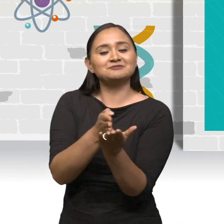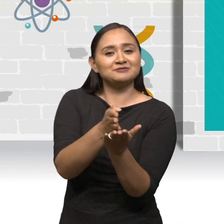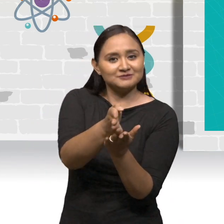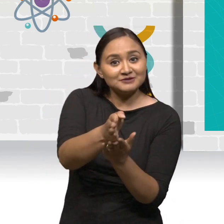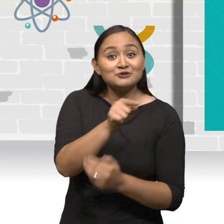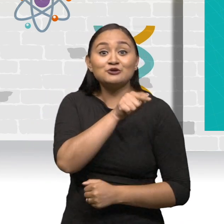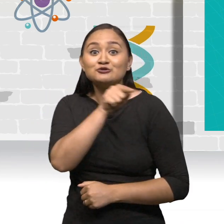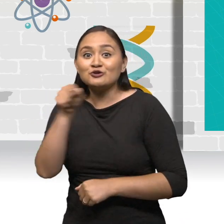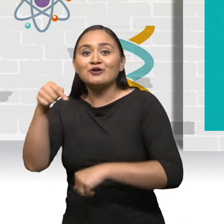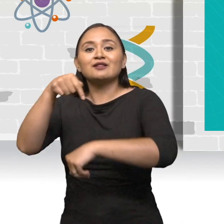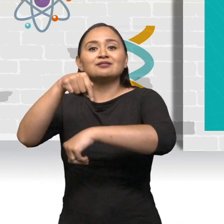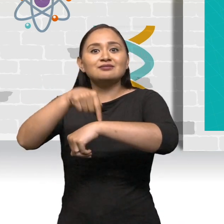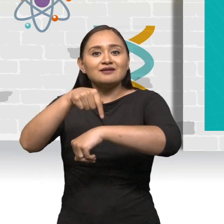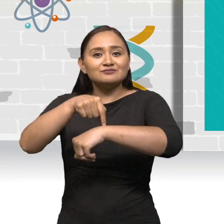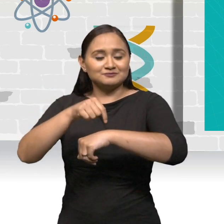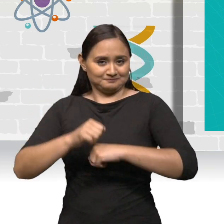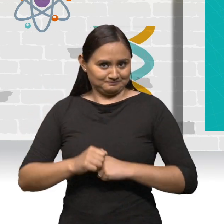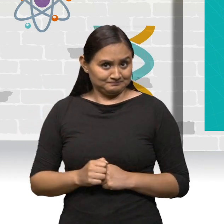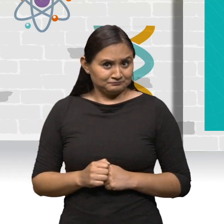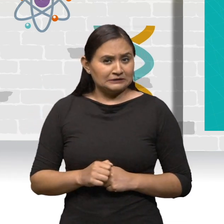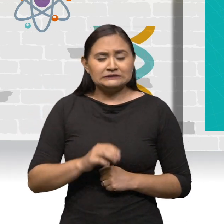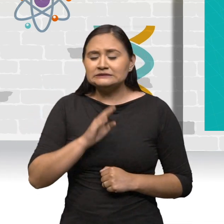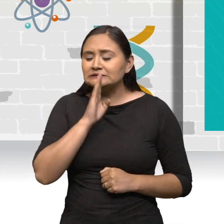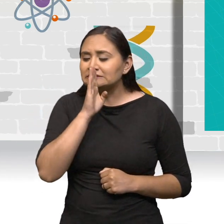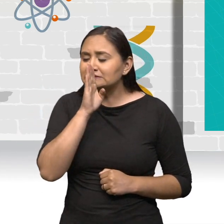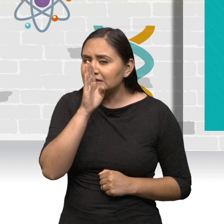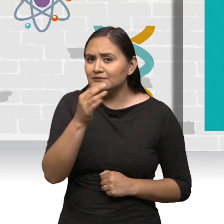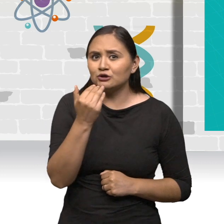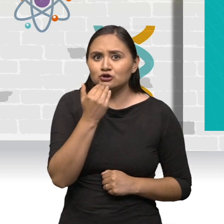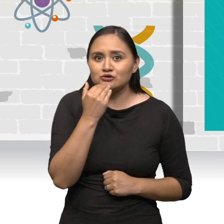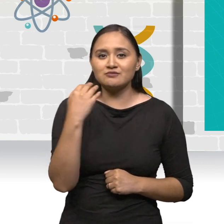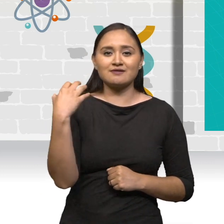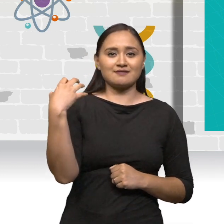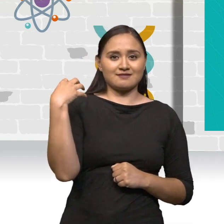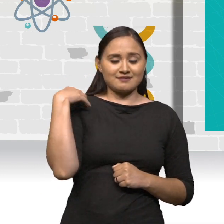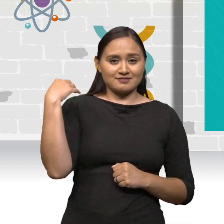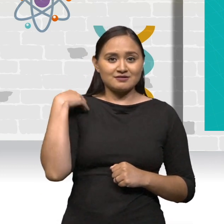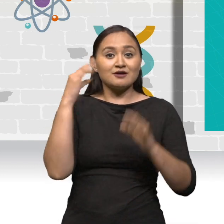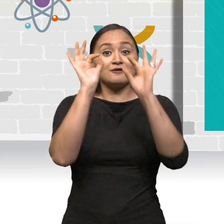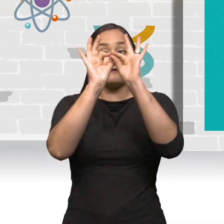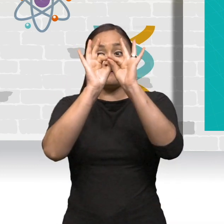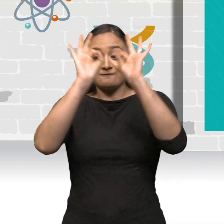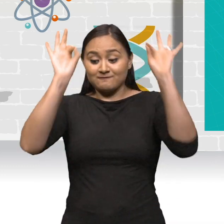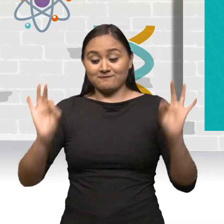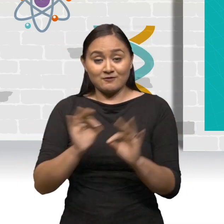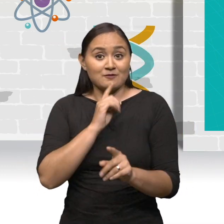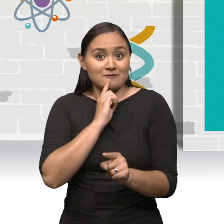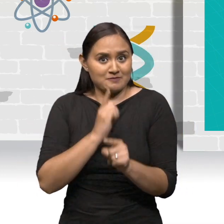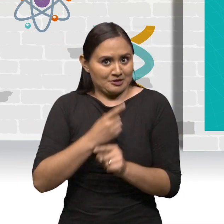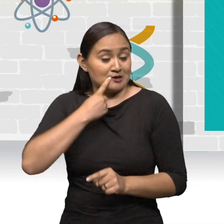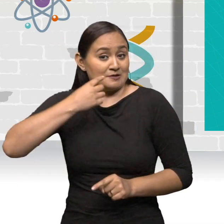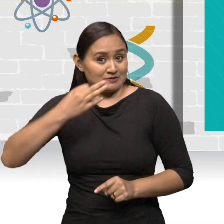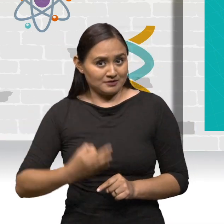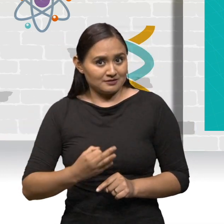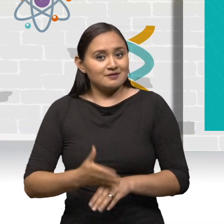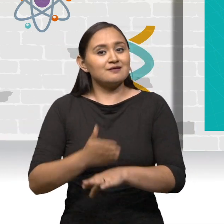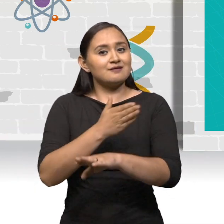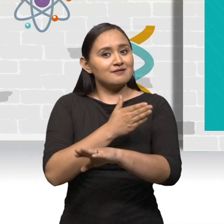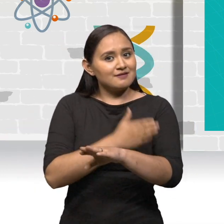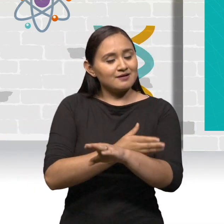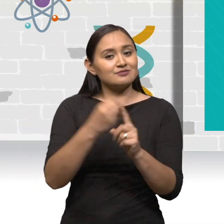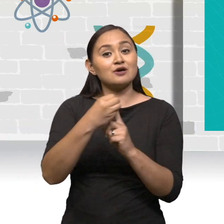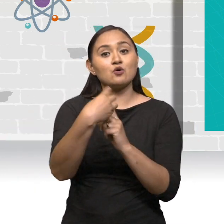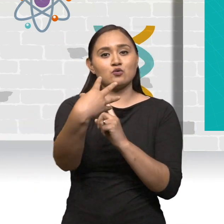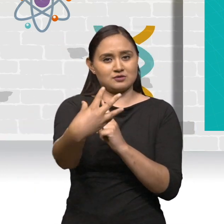velocidad será igual al desplazamiento sobre el tiempo transcurrido. Y siempre, para garantizar que utilizamos una fórmula correcta,